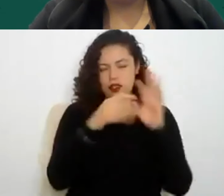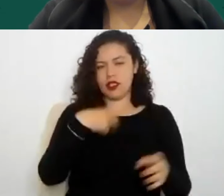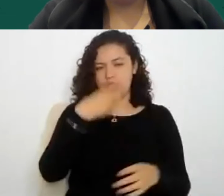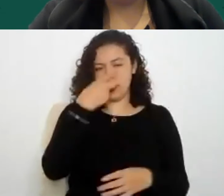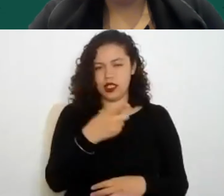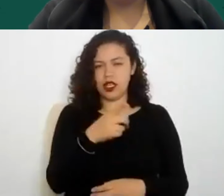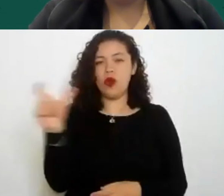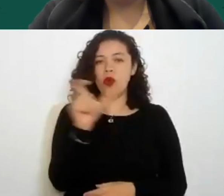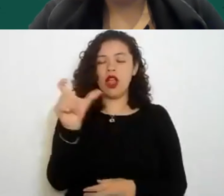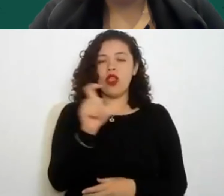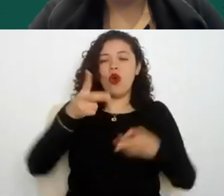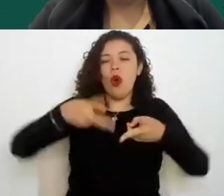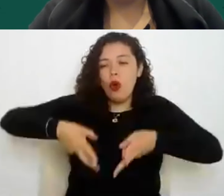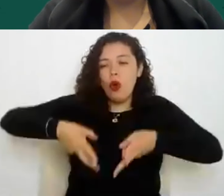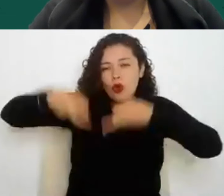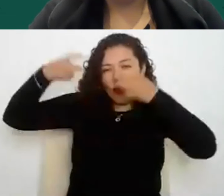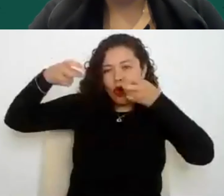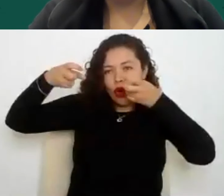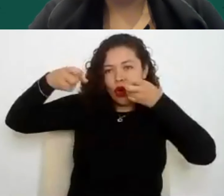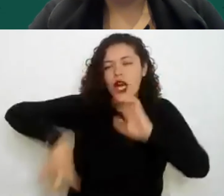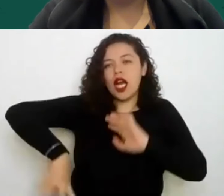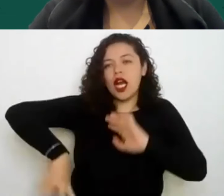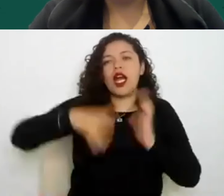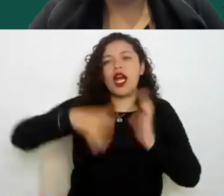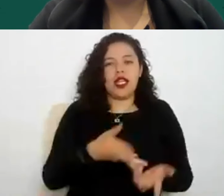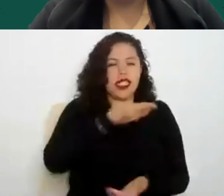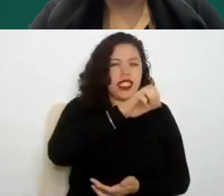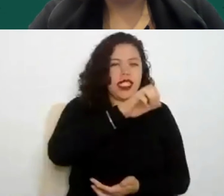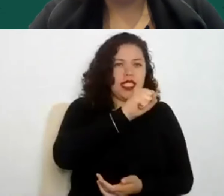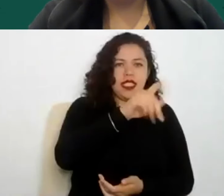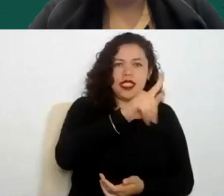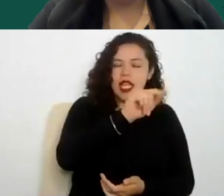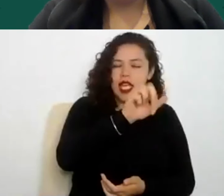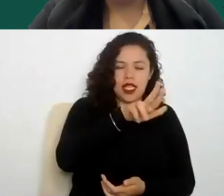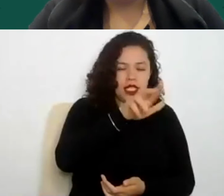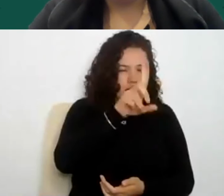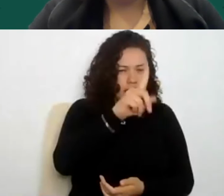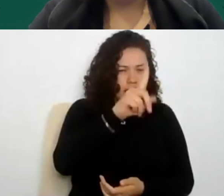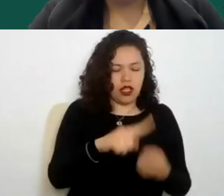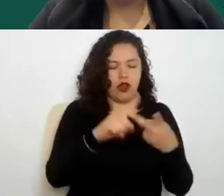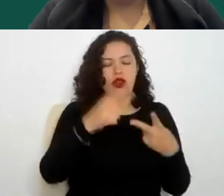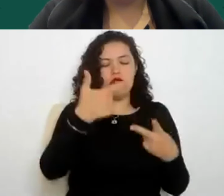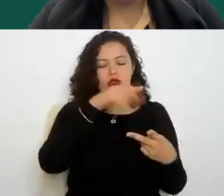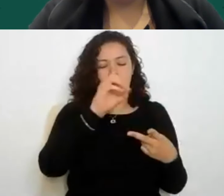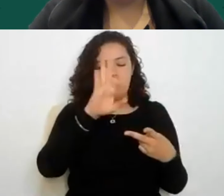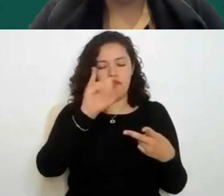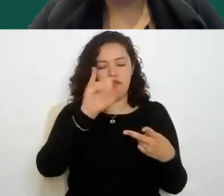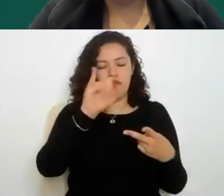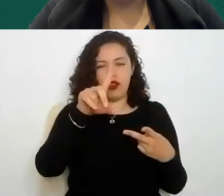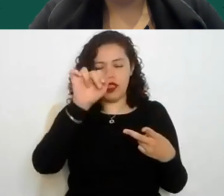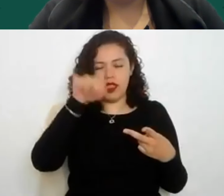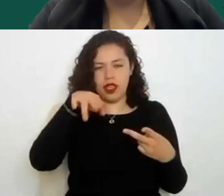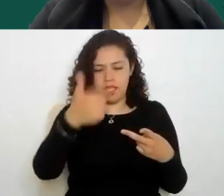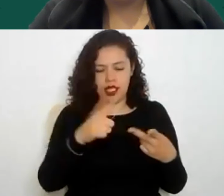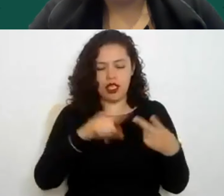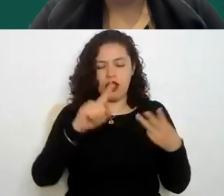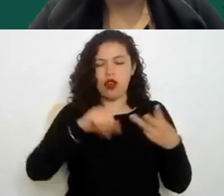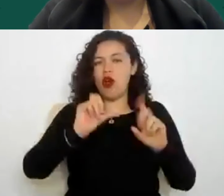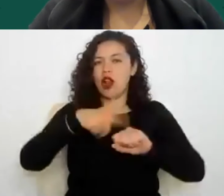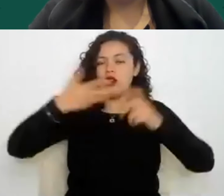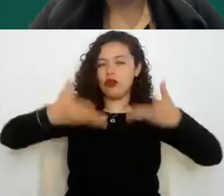a Kickstarter como a GoFundMe o a cualquiera plataforma en ese sentido de crowdfunding, a